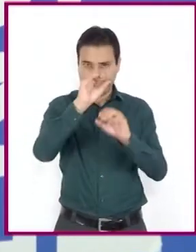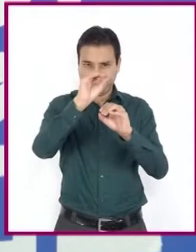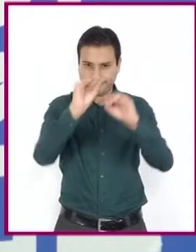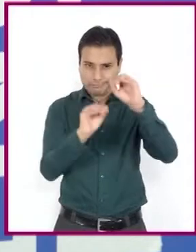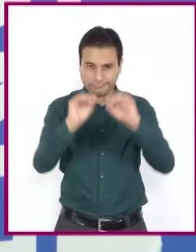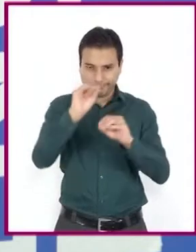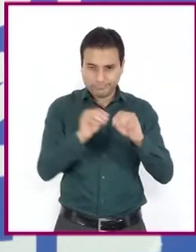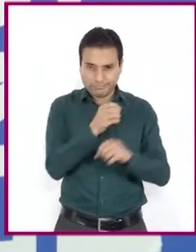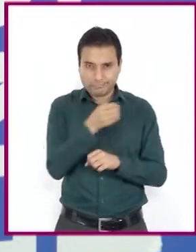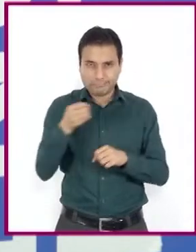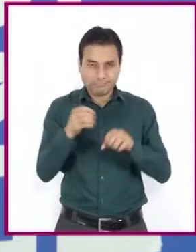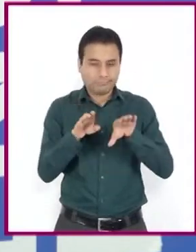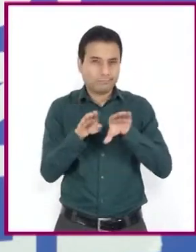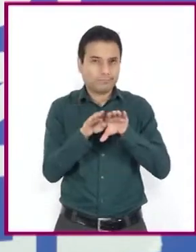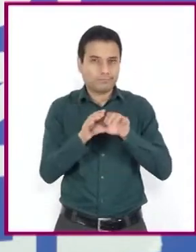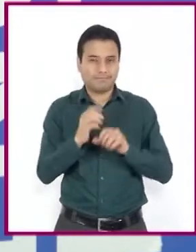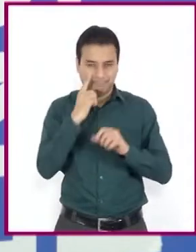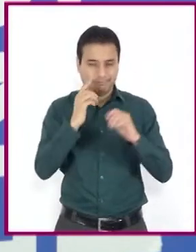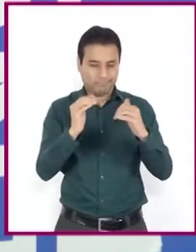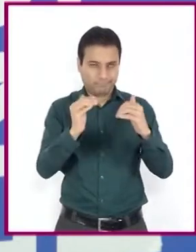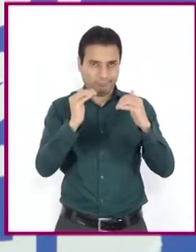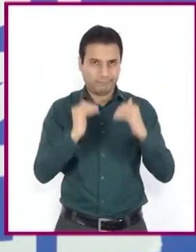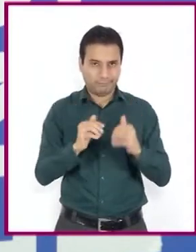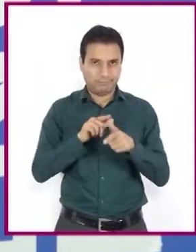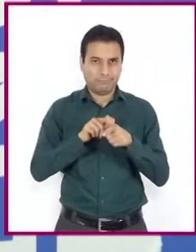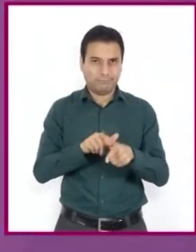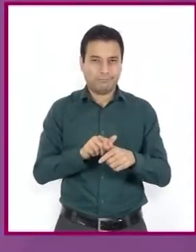primero. Continuemos con nuestra lectura.